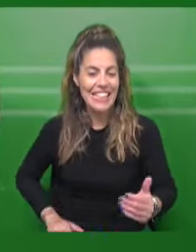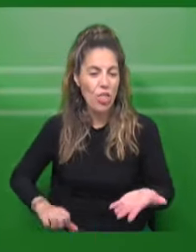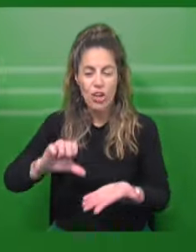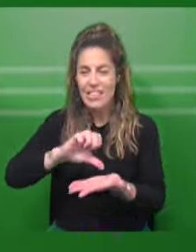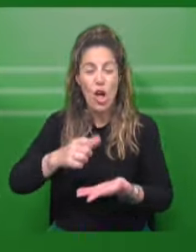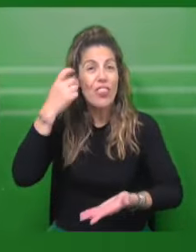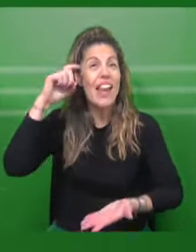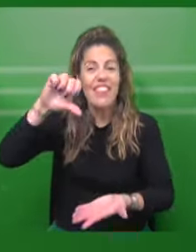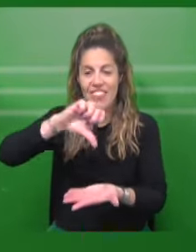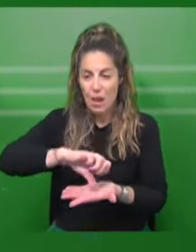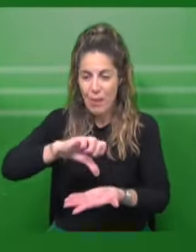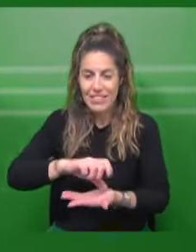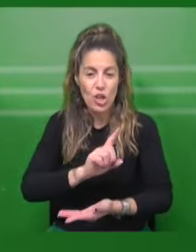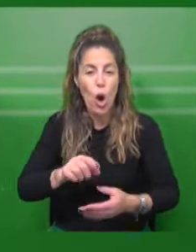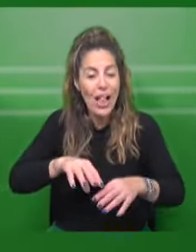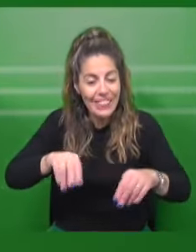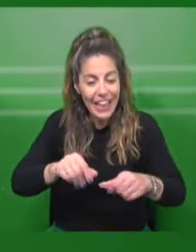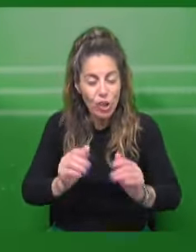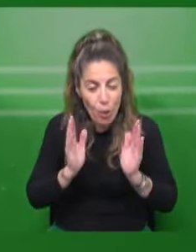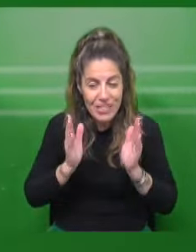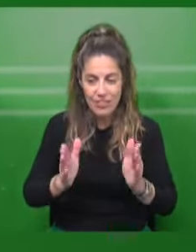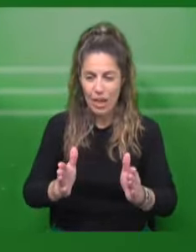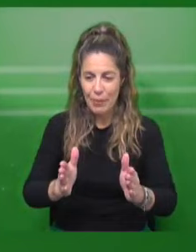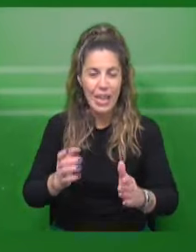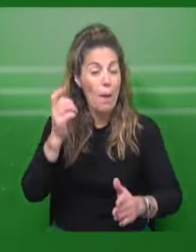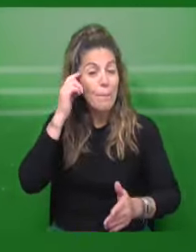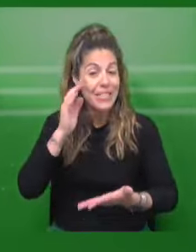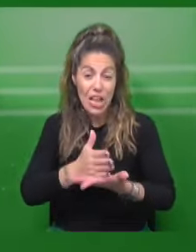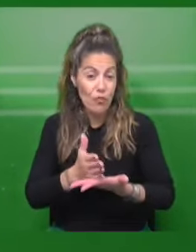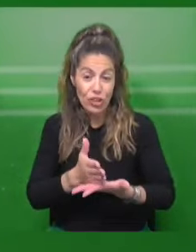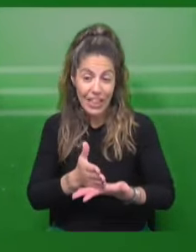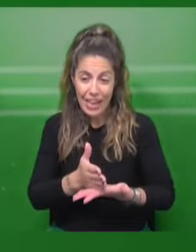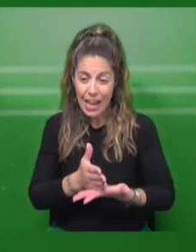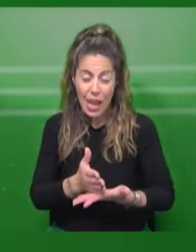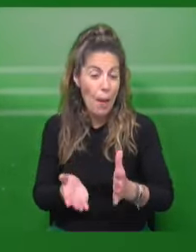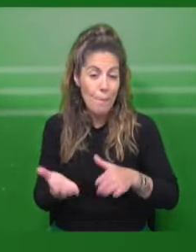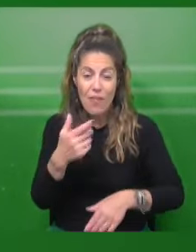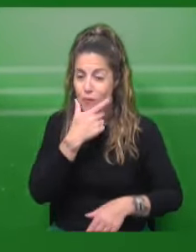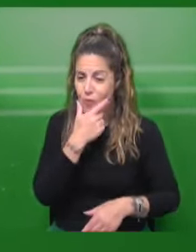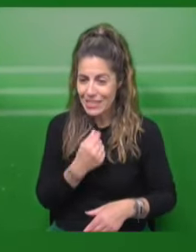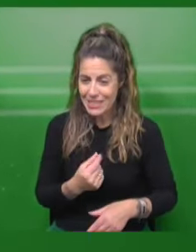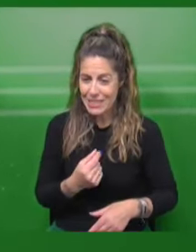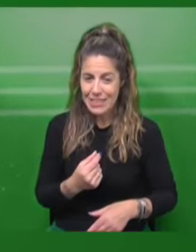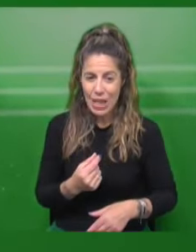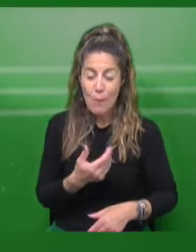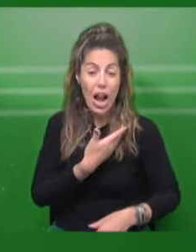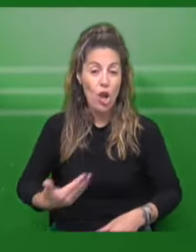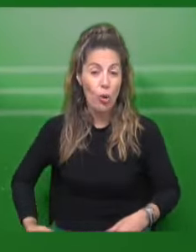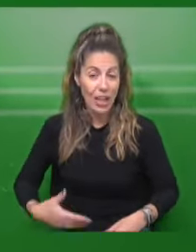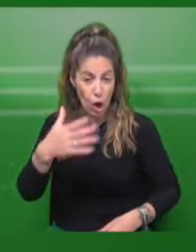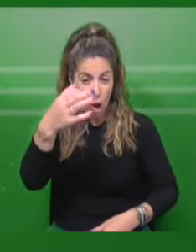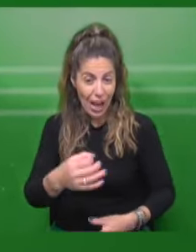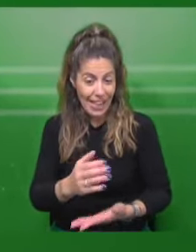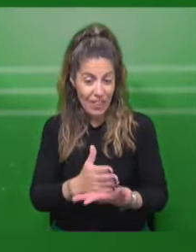idea del país sino el territorio específicamente piensa en la frontera un minuto no es mucho más fácil para los gobiernos locales de